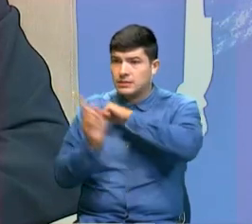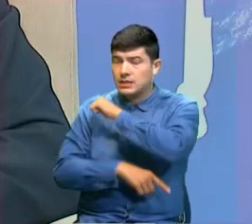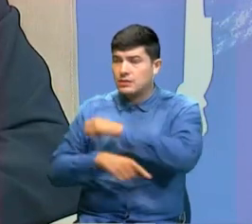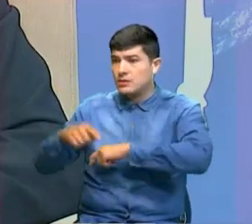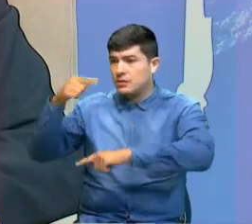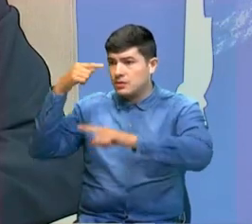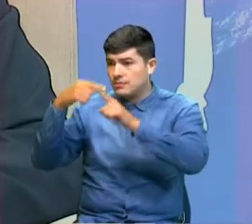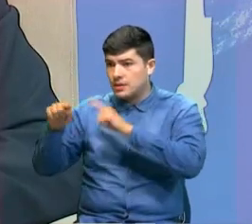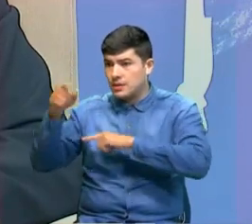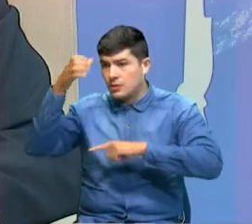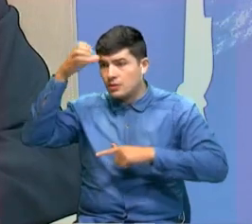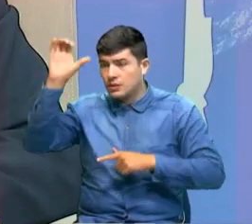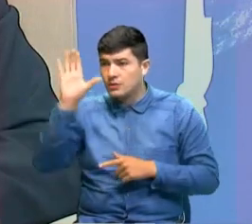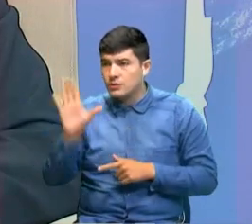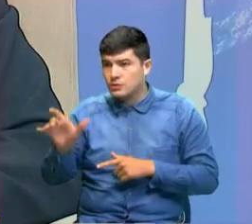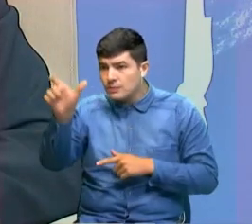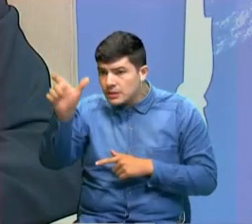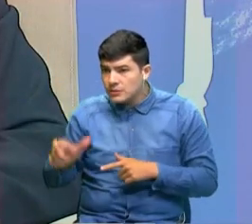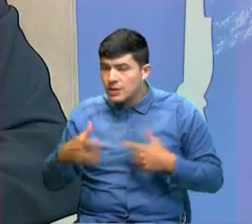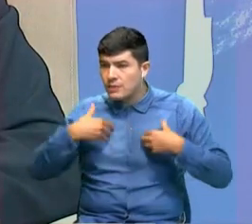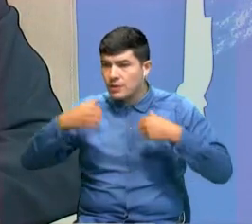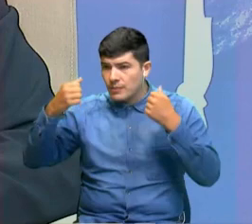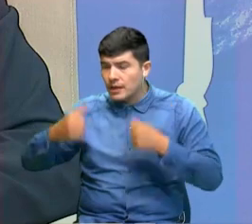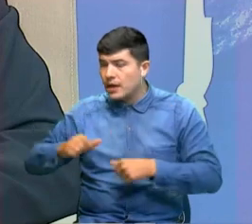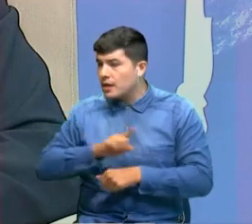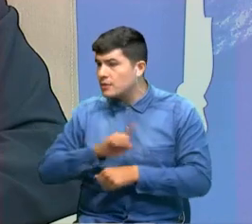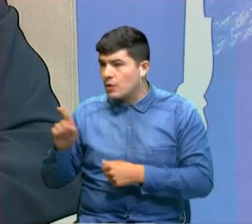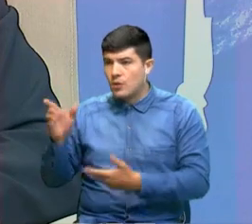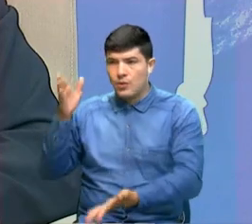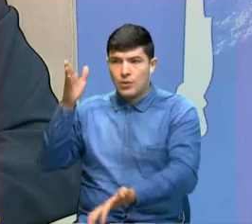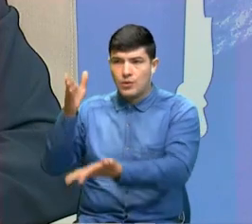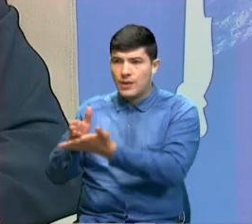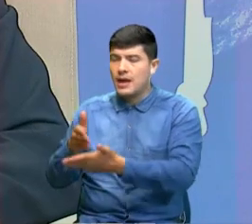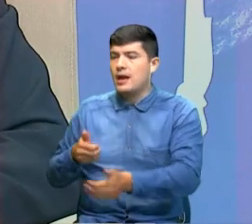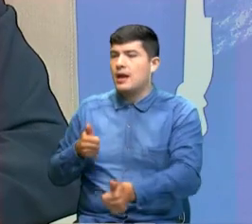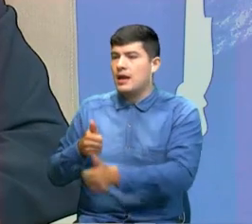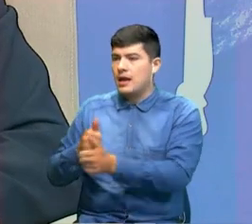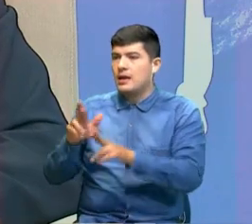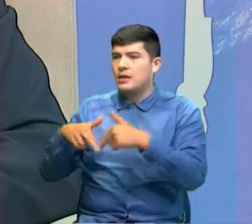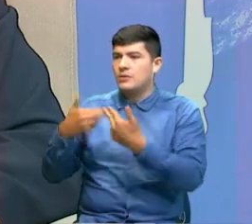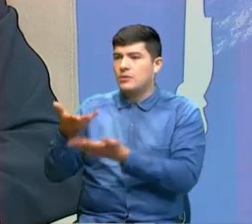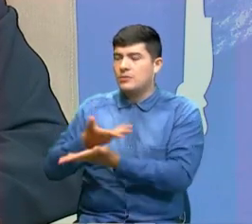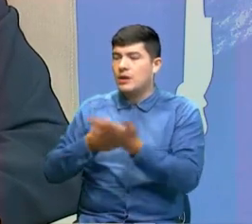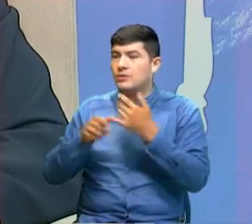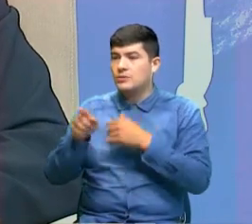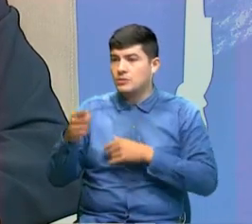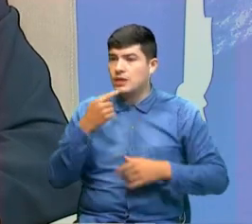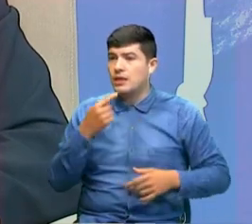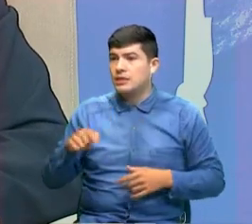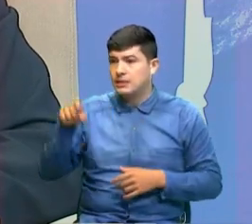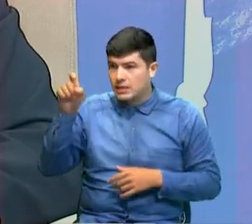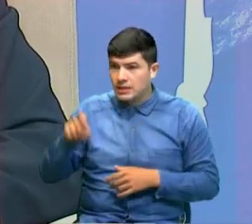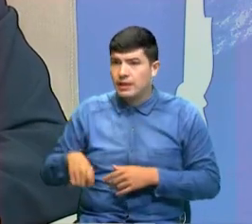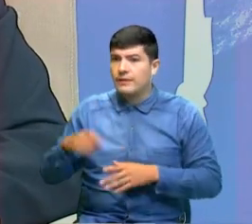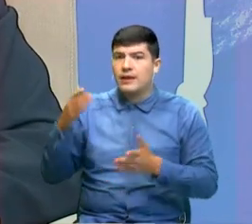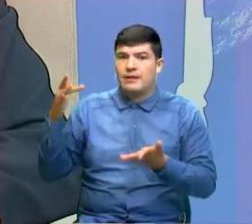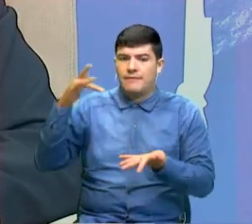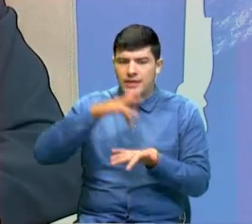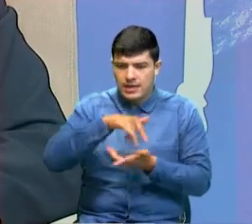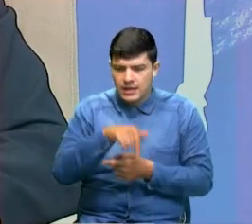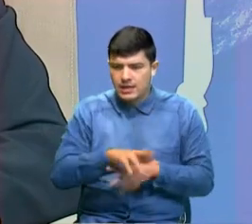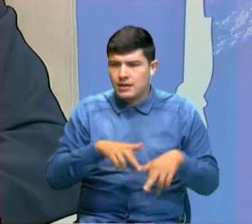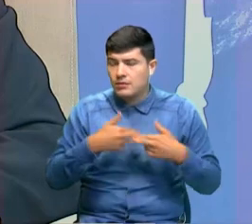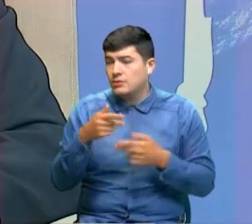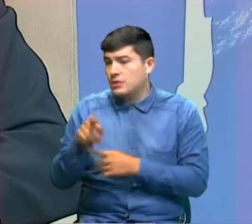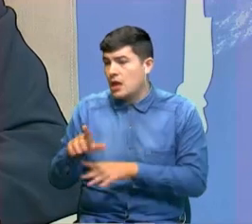por concepto de que el dueño no asistió a una de las asambleas, entonces a ella como arrendataria le están diciendo, no, es que usted tenía que bajar, y como no bajó, pues le toca